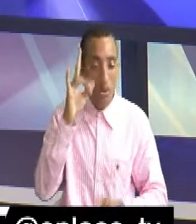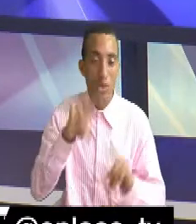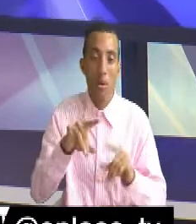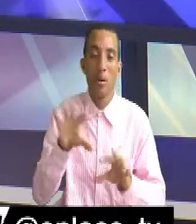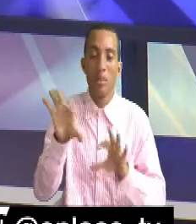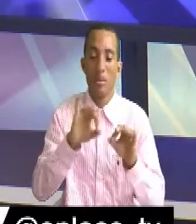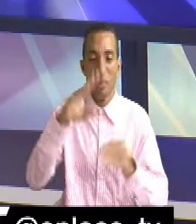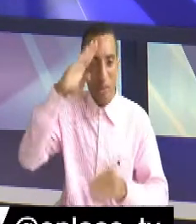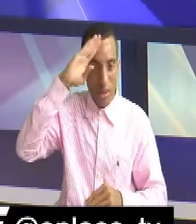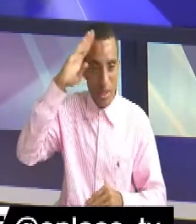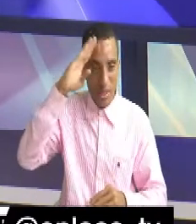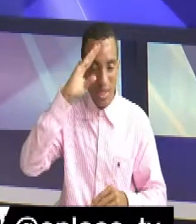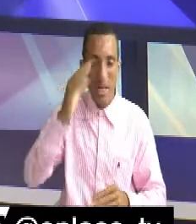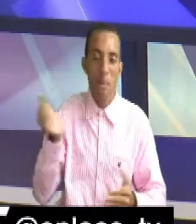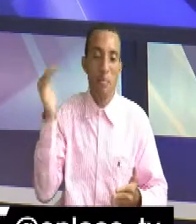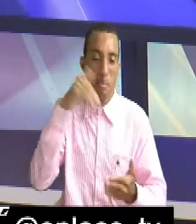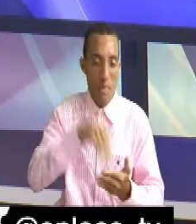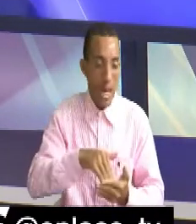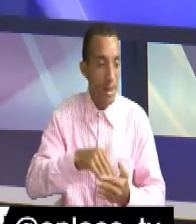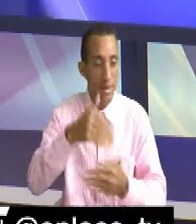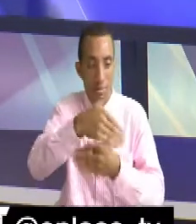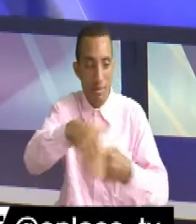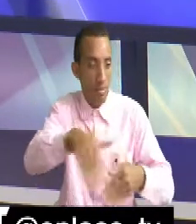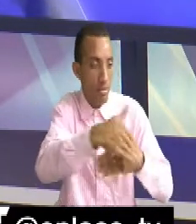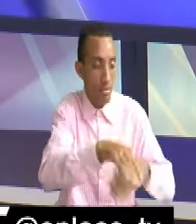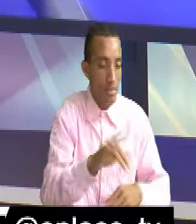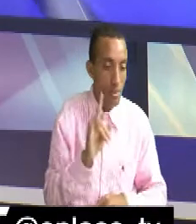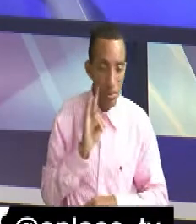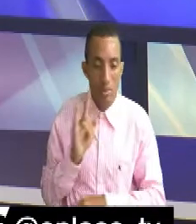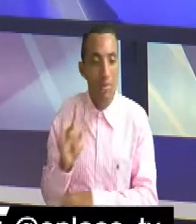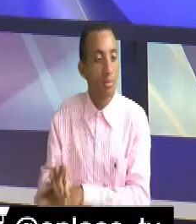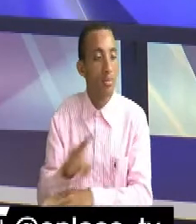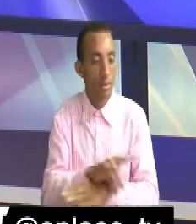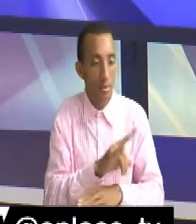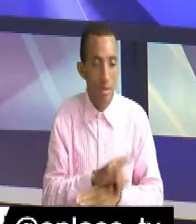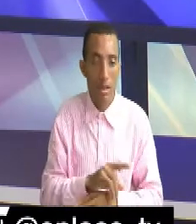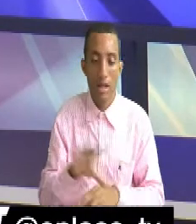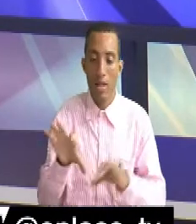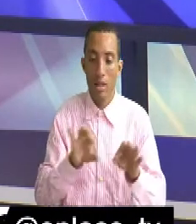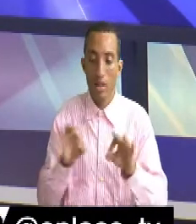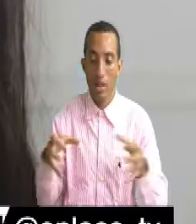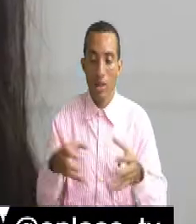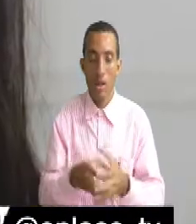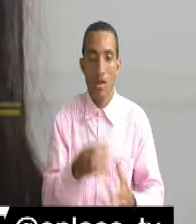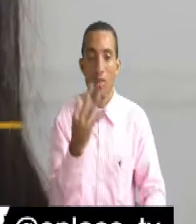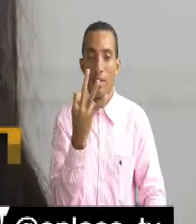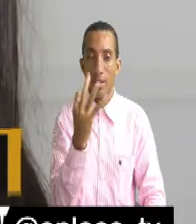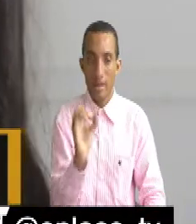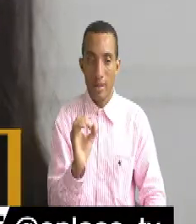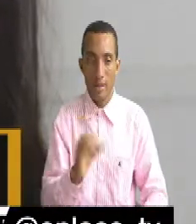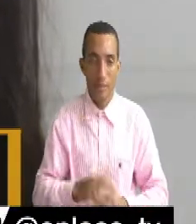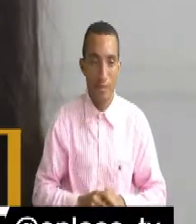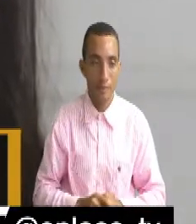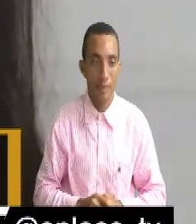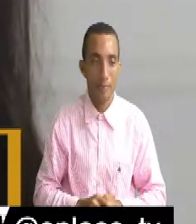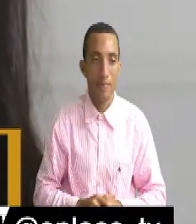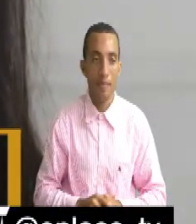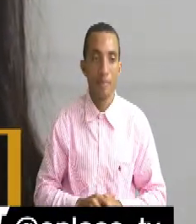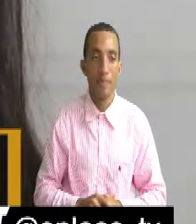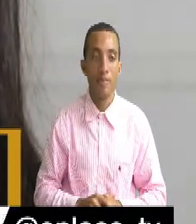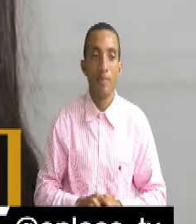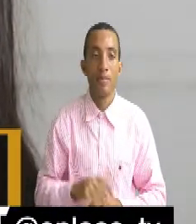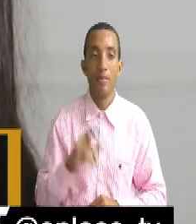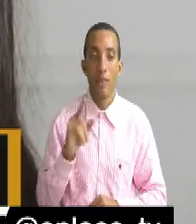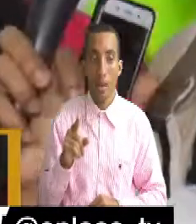despacho aseguró que 30 nuevos hombres llegaron para reforzar la seguridad en el municipio. Para la funcionaria, esos resultados